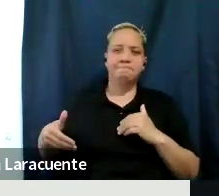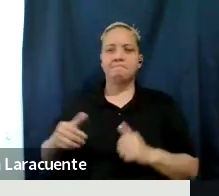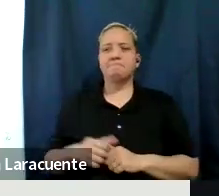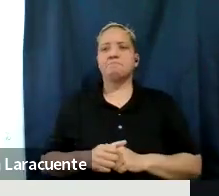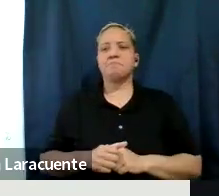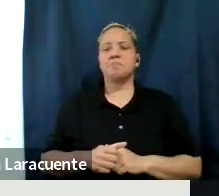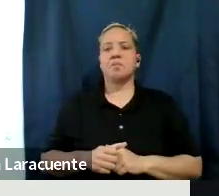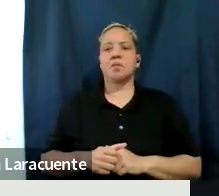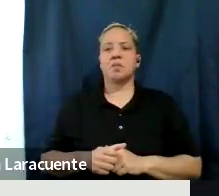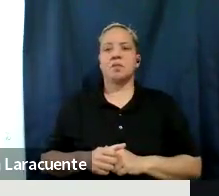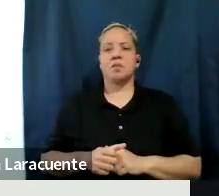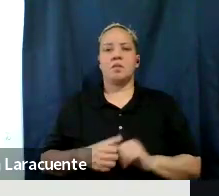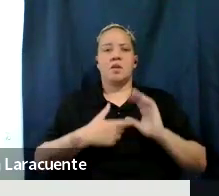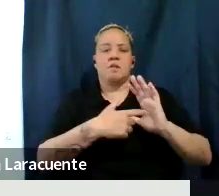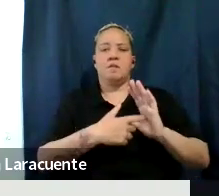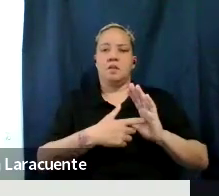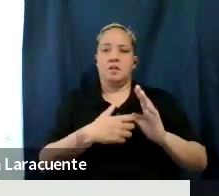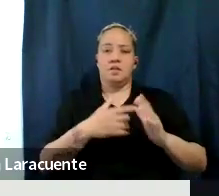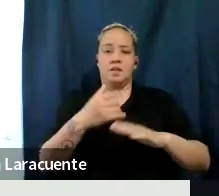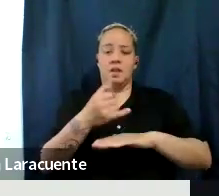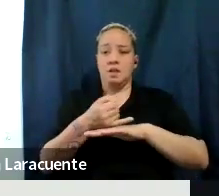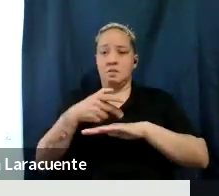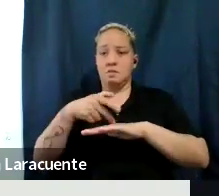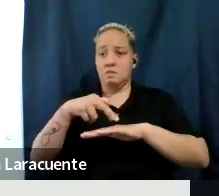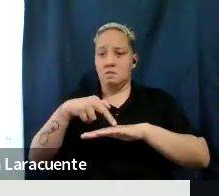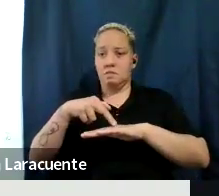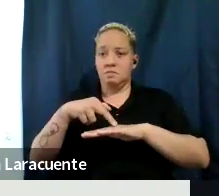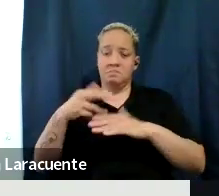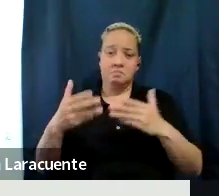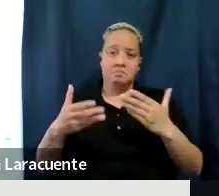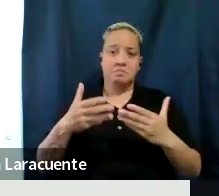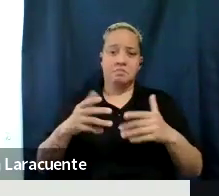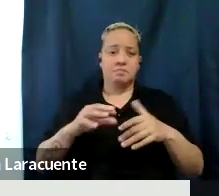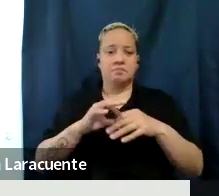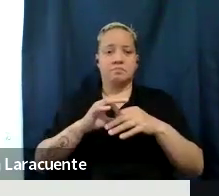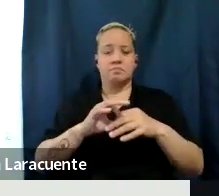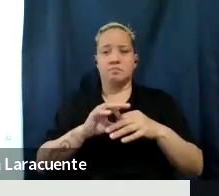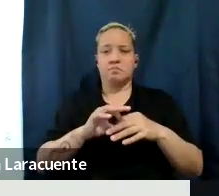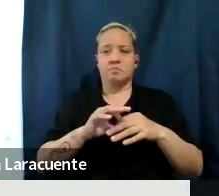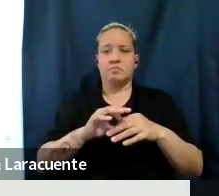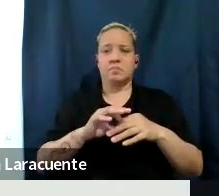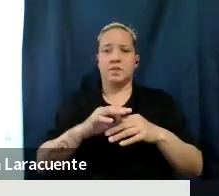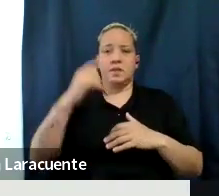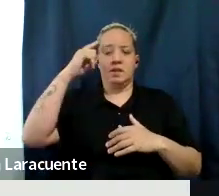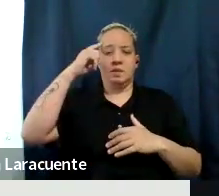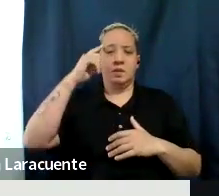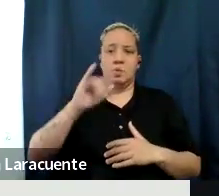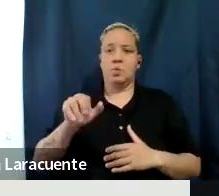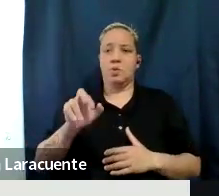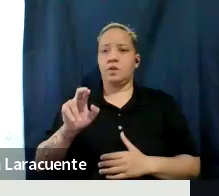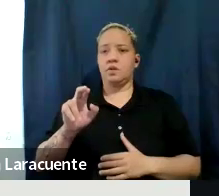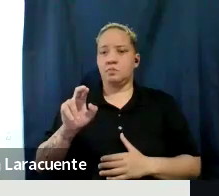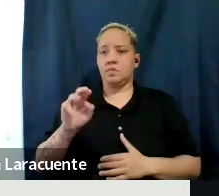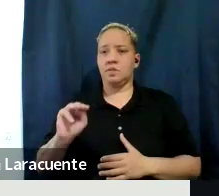bien hasta qué punto la isla de Puerto Rico, quizás por un conjunto de azares, estaba en la mente de Juan Ramón como